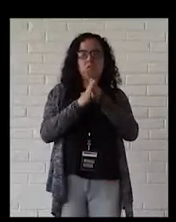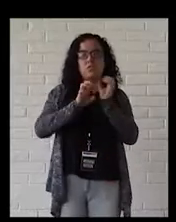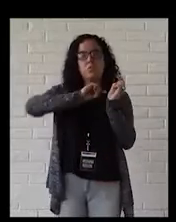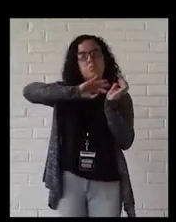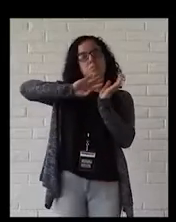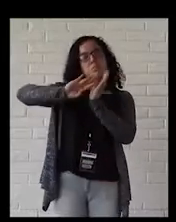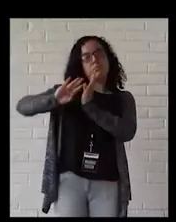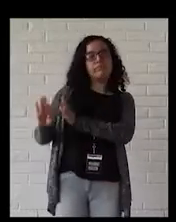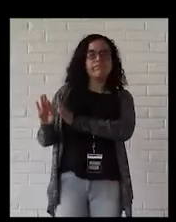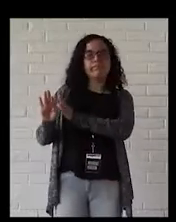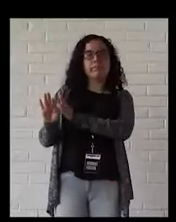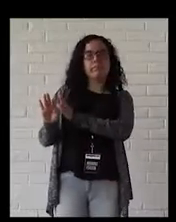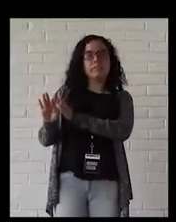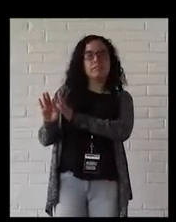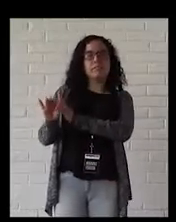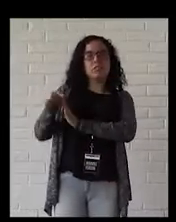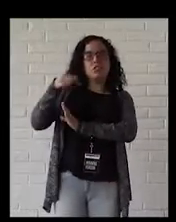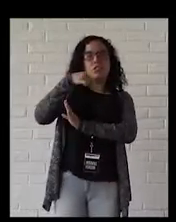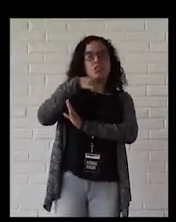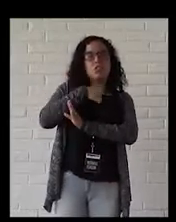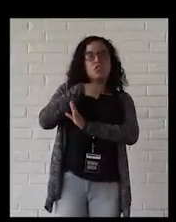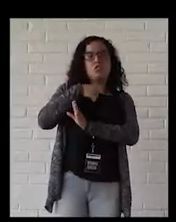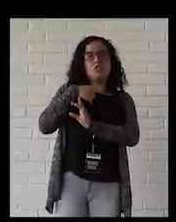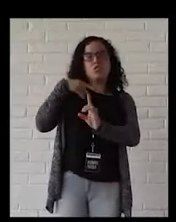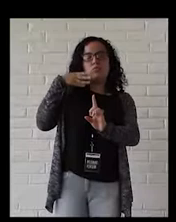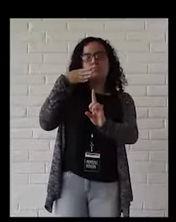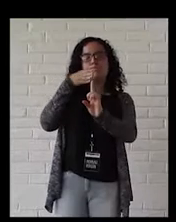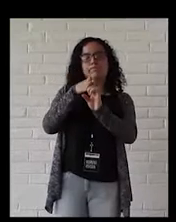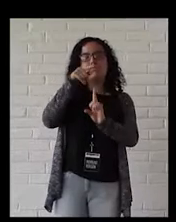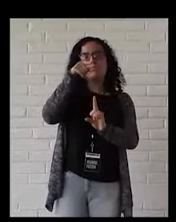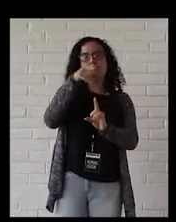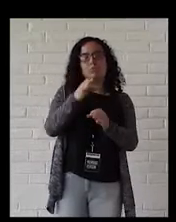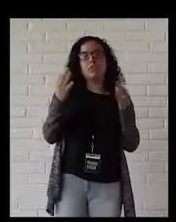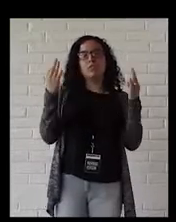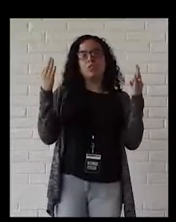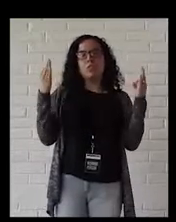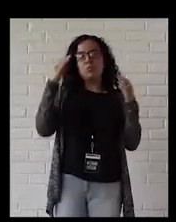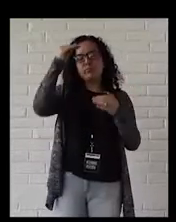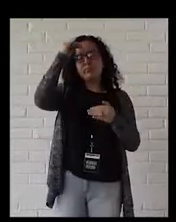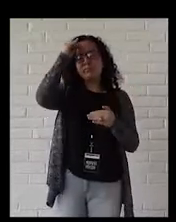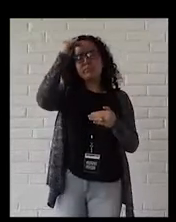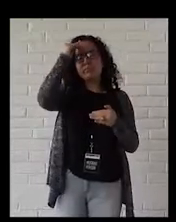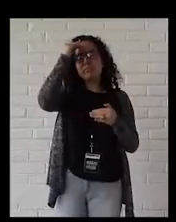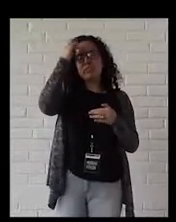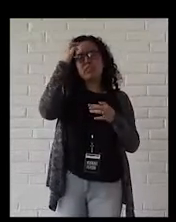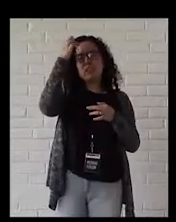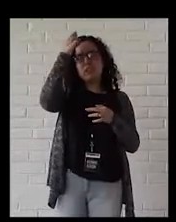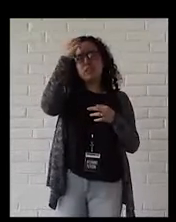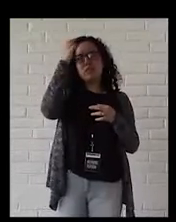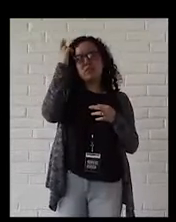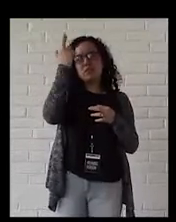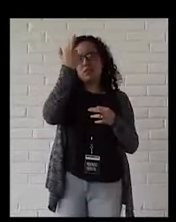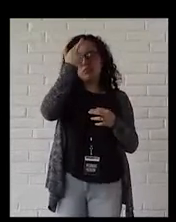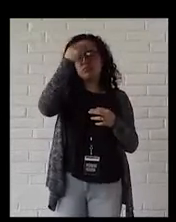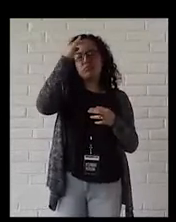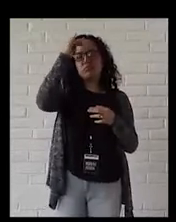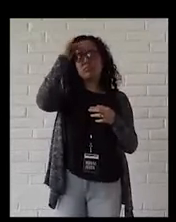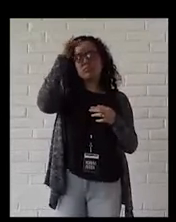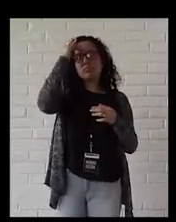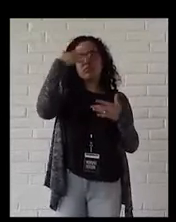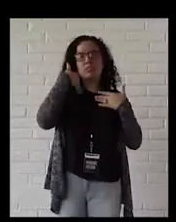todo y me fui a hacer un intensivo de meditación de 6 meses, en donde yo estuve meditando todo el tiempo, sin